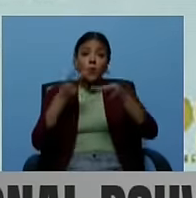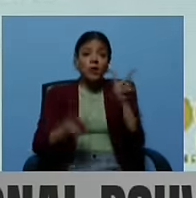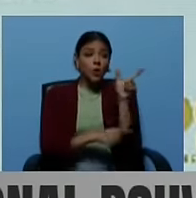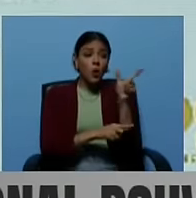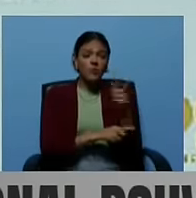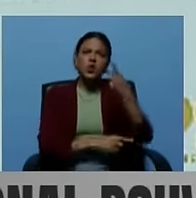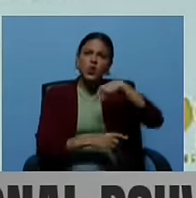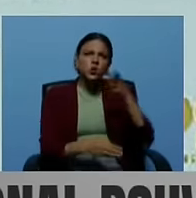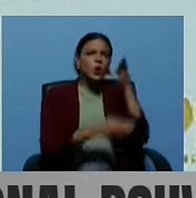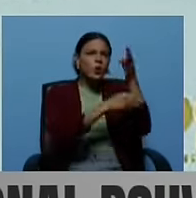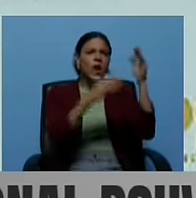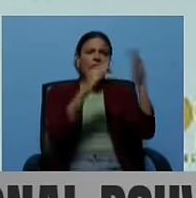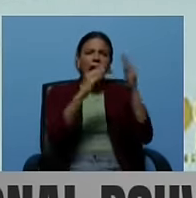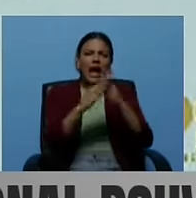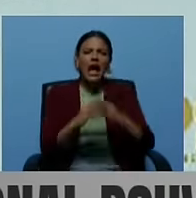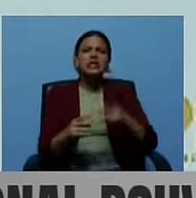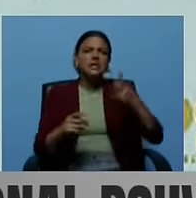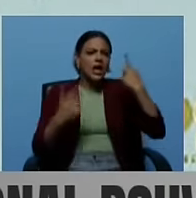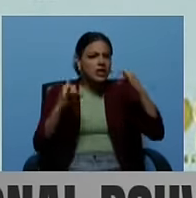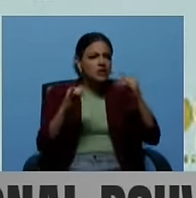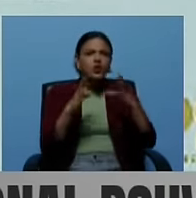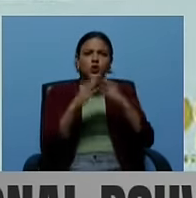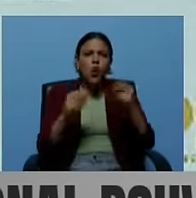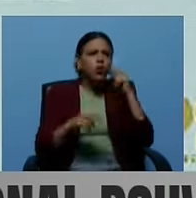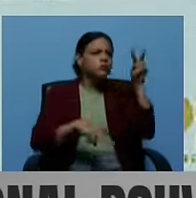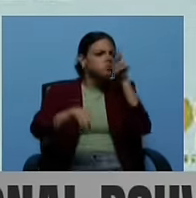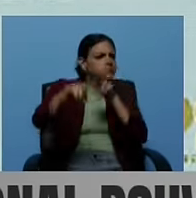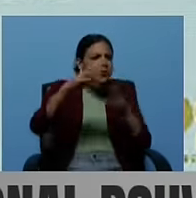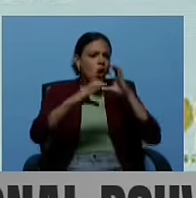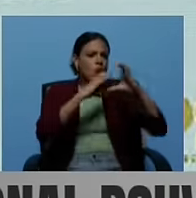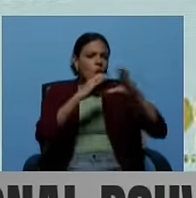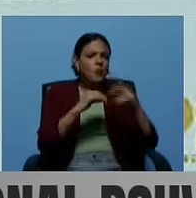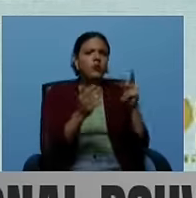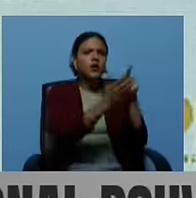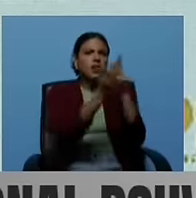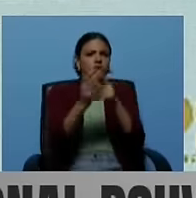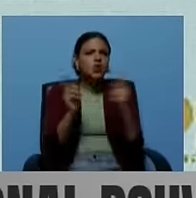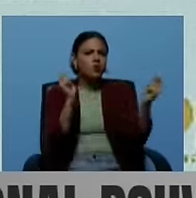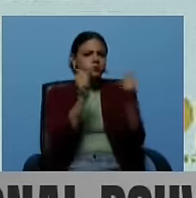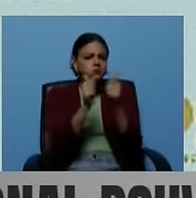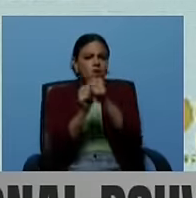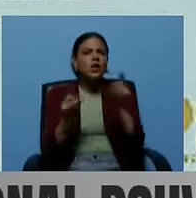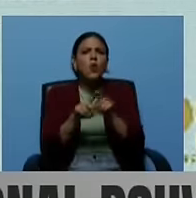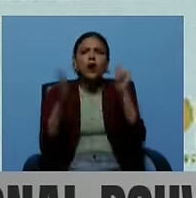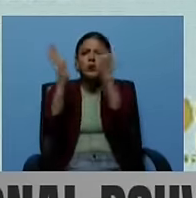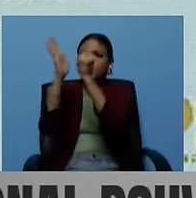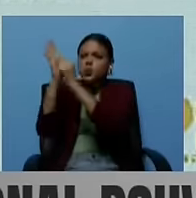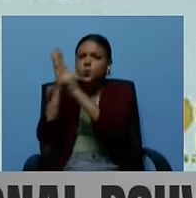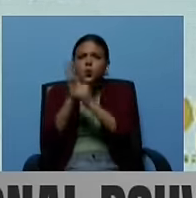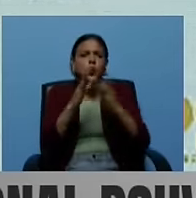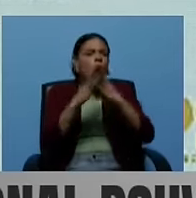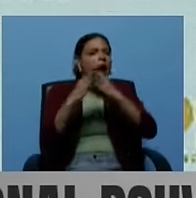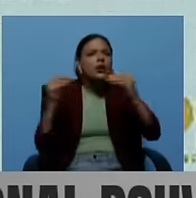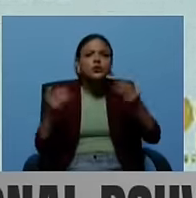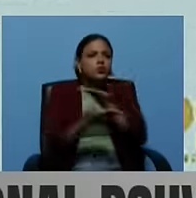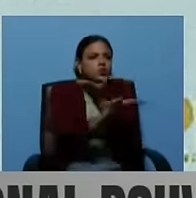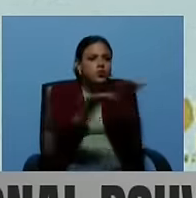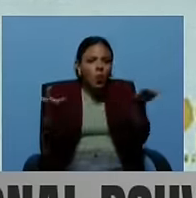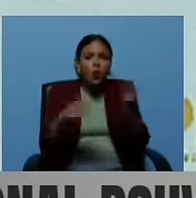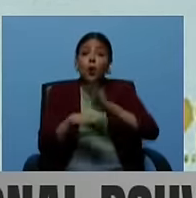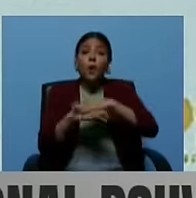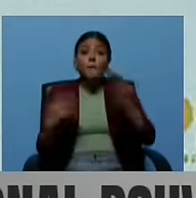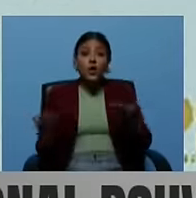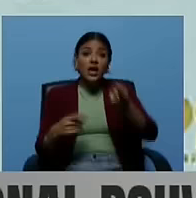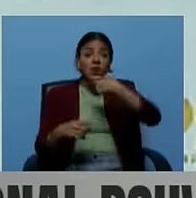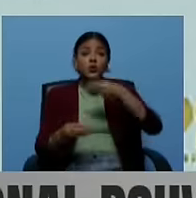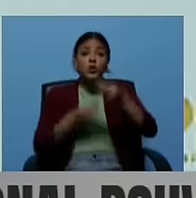sus cuadros, de los militantes, de los venezolanos y de las venezolanas, y tocarle la puerta a todo el mundo, a todo el mundo. Porque